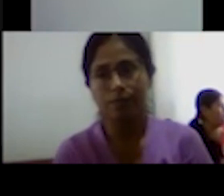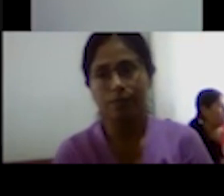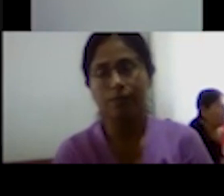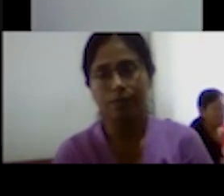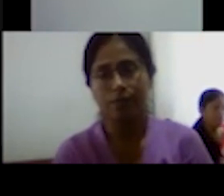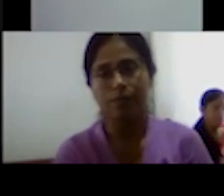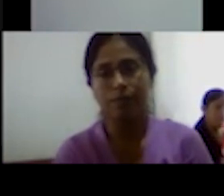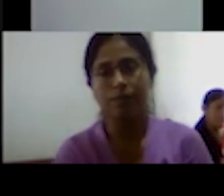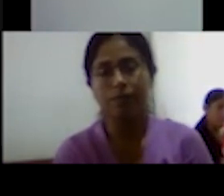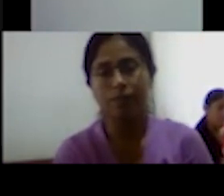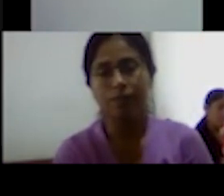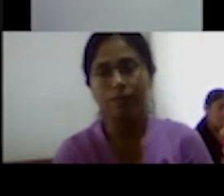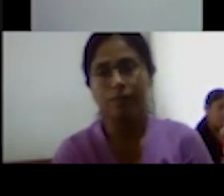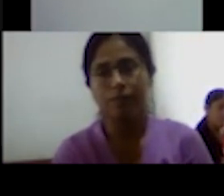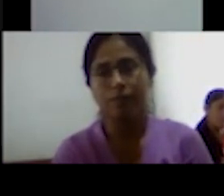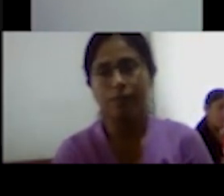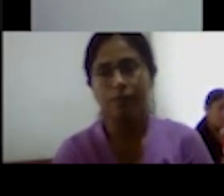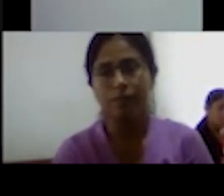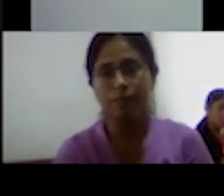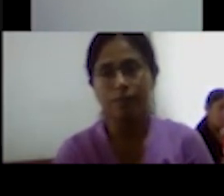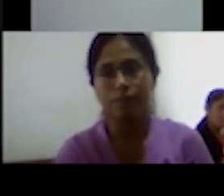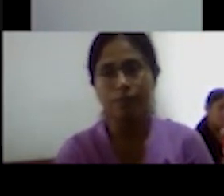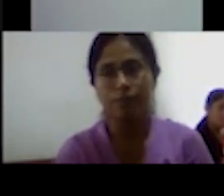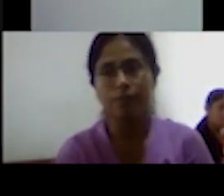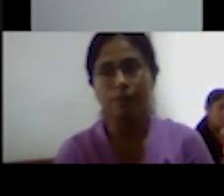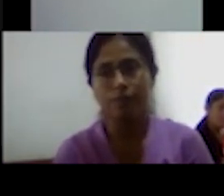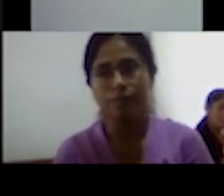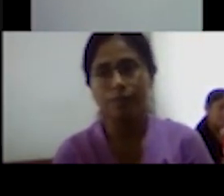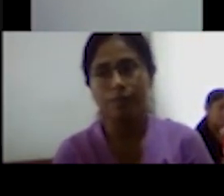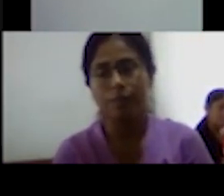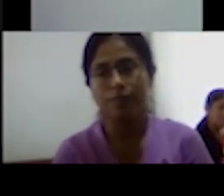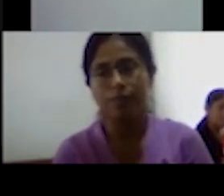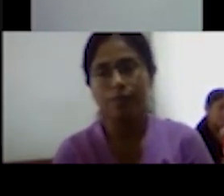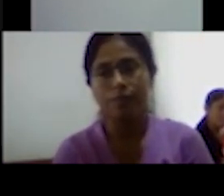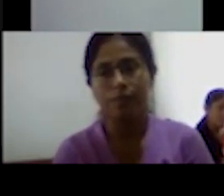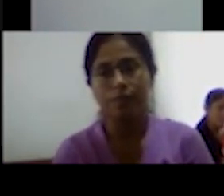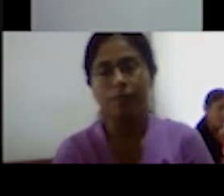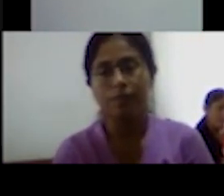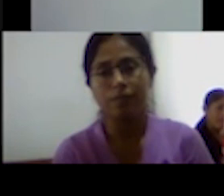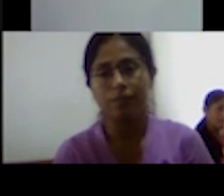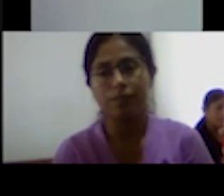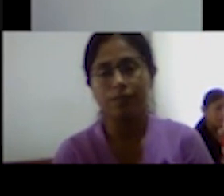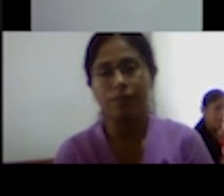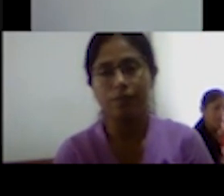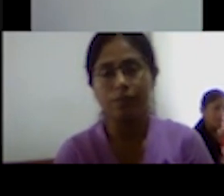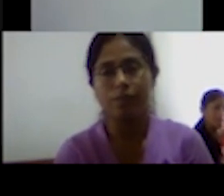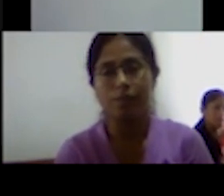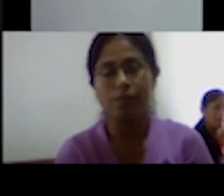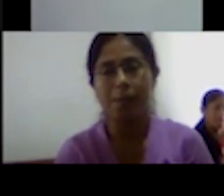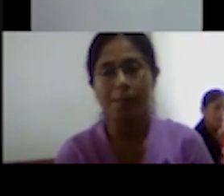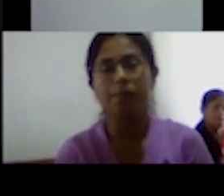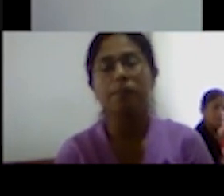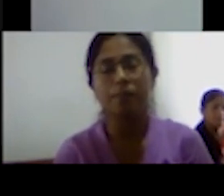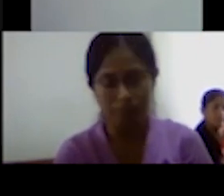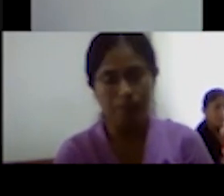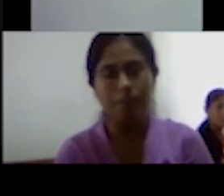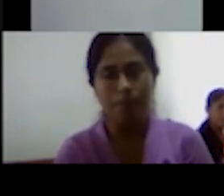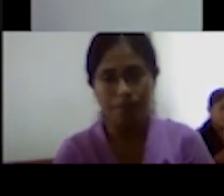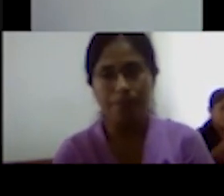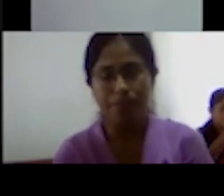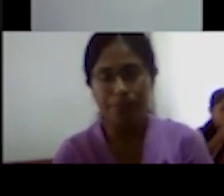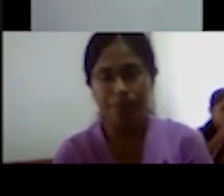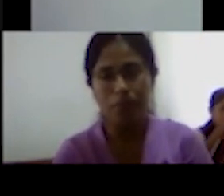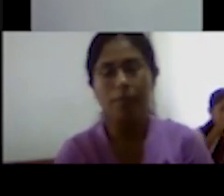está comprometida, alguna alteración valvular, si hay un electrocardiograma patológico porque tiene un síndrome